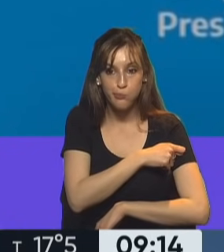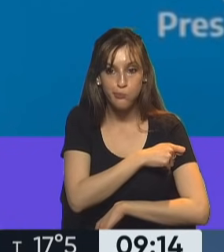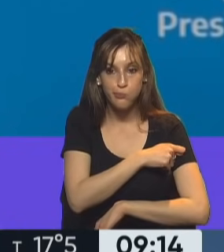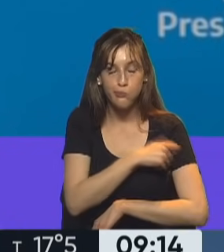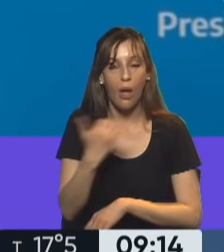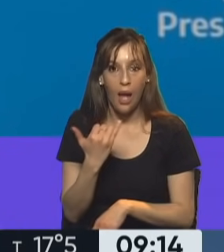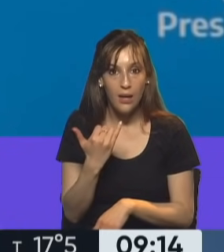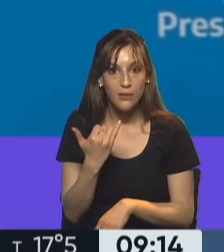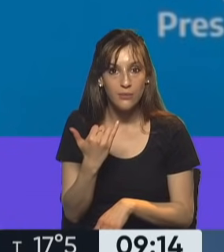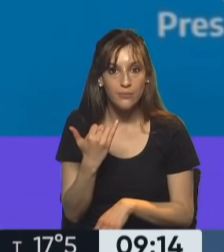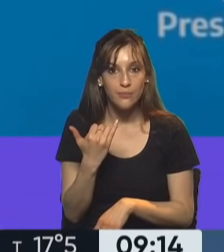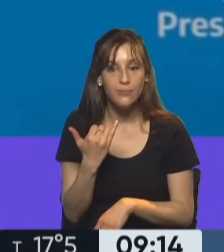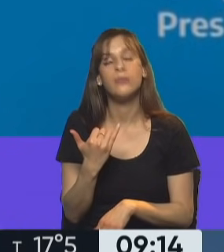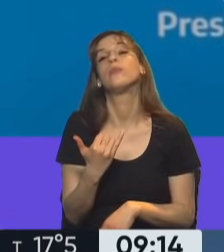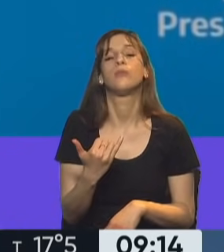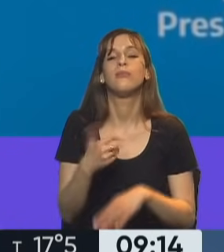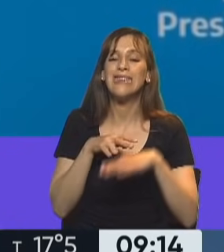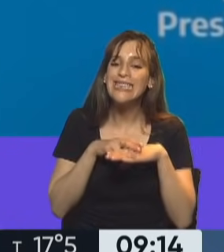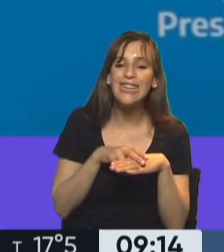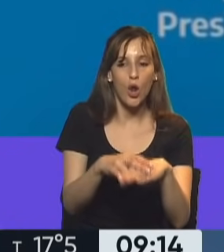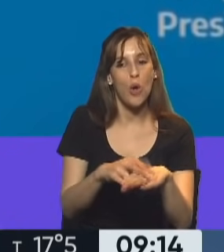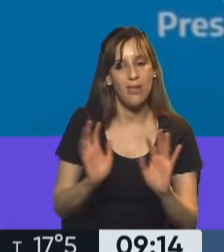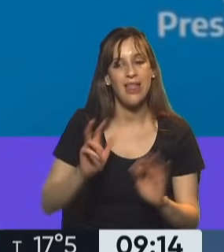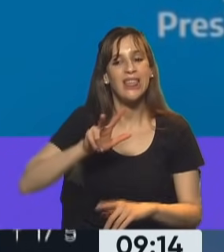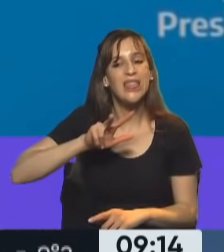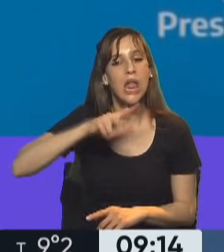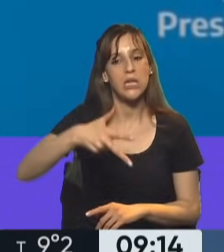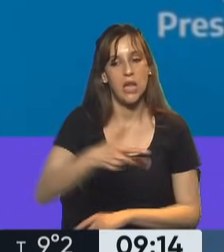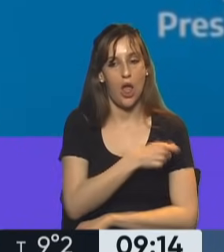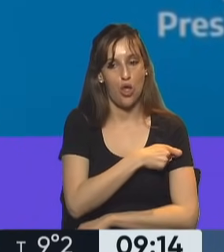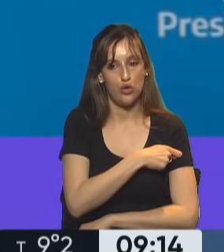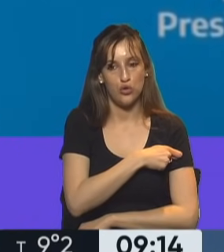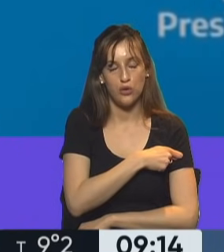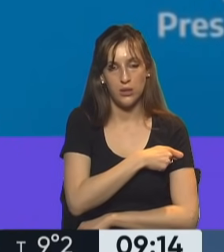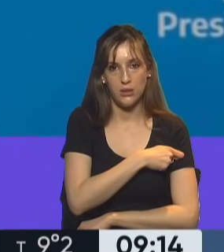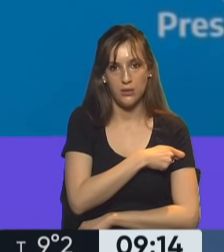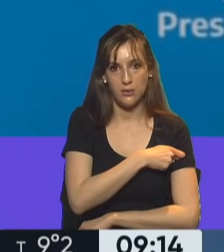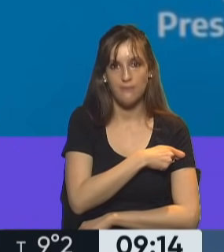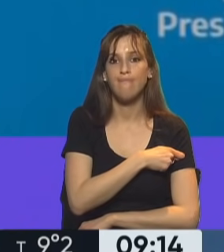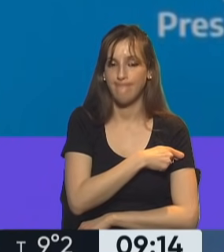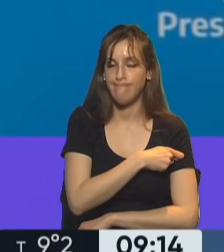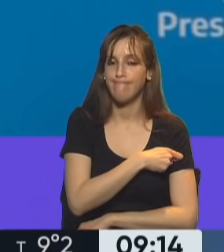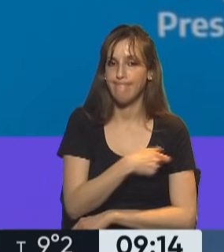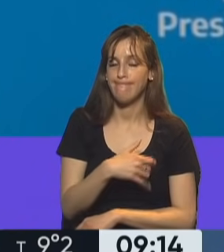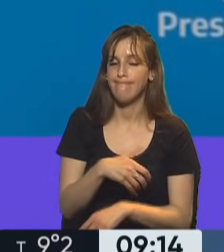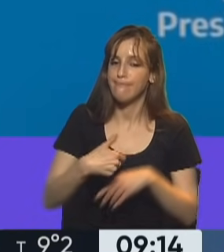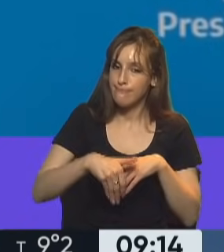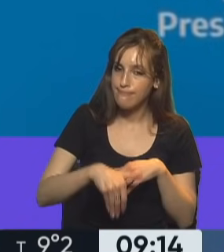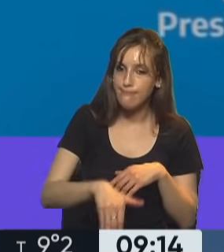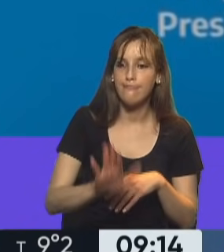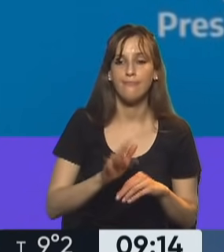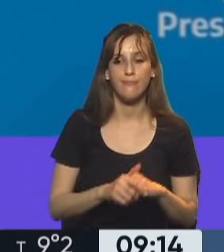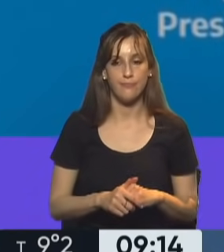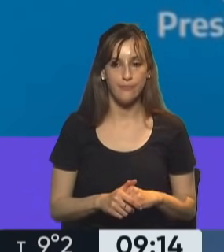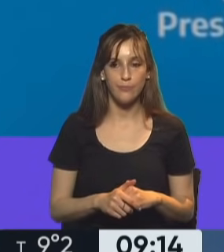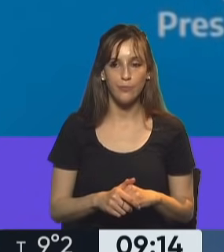disponible, se recomienda aplicar una tercera dosis en función de los planes provinciales a partir de los próximos días,